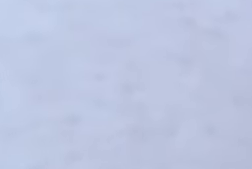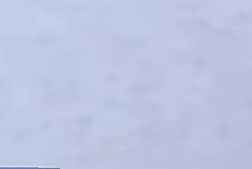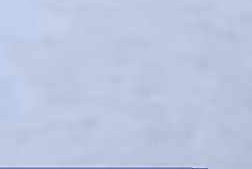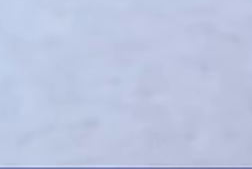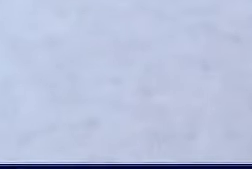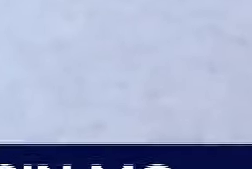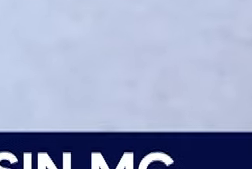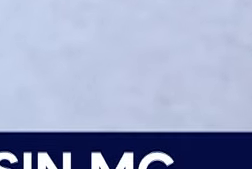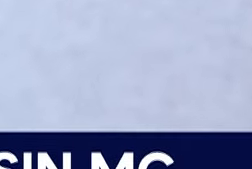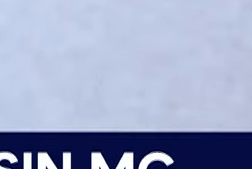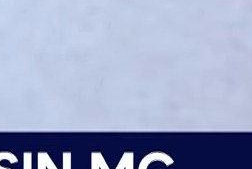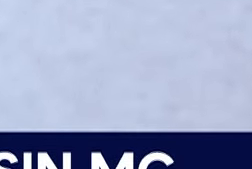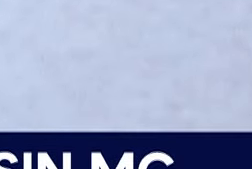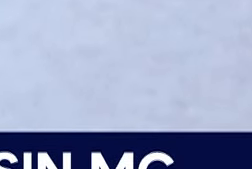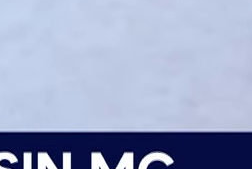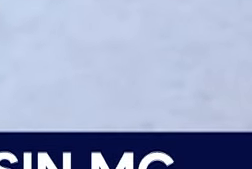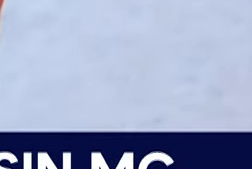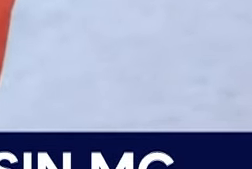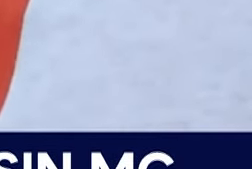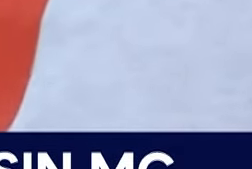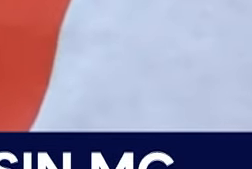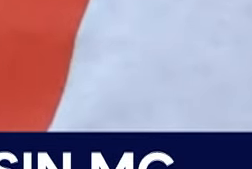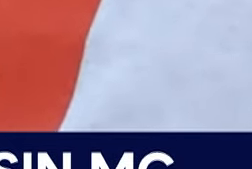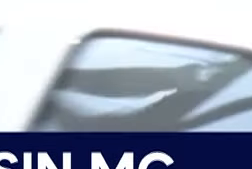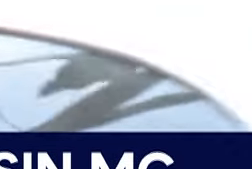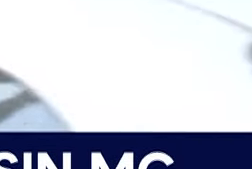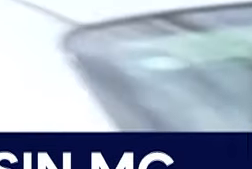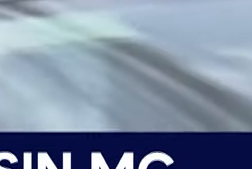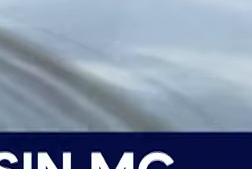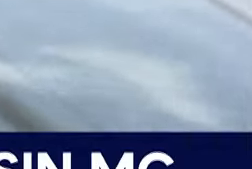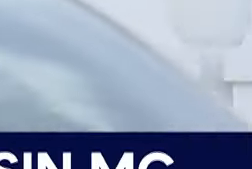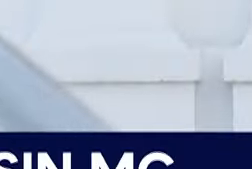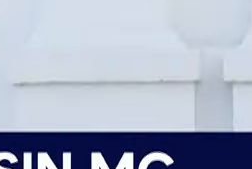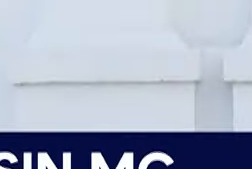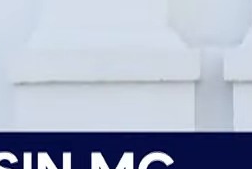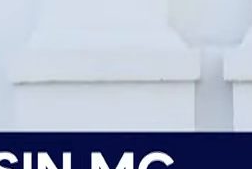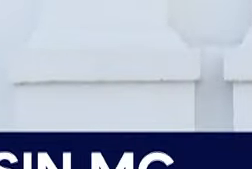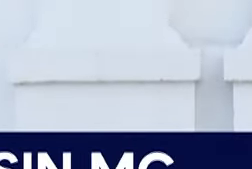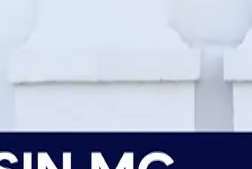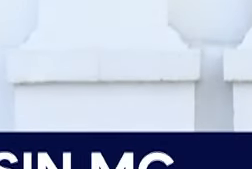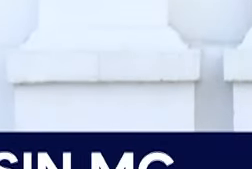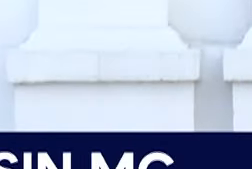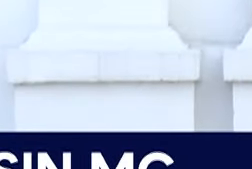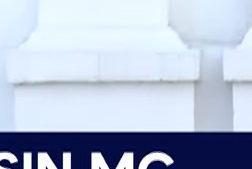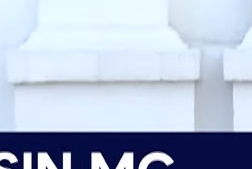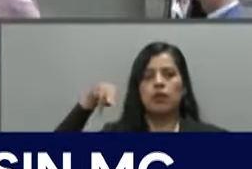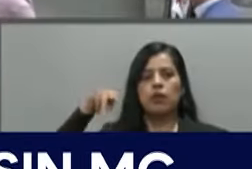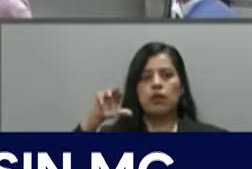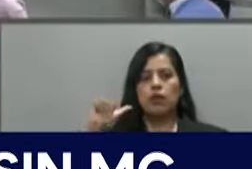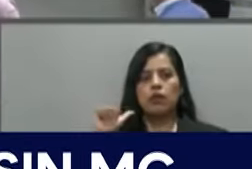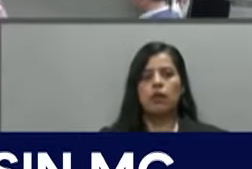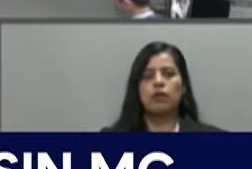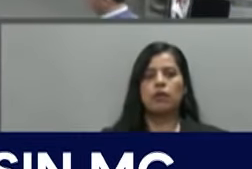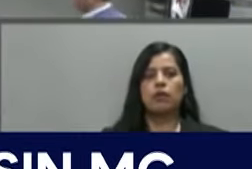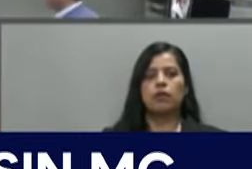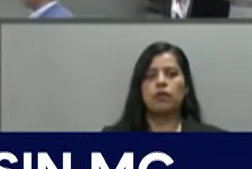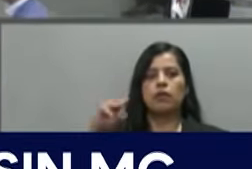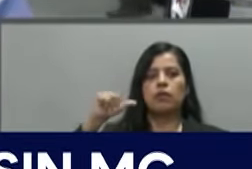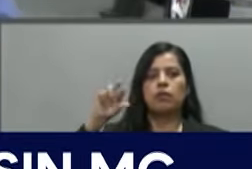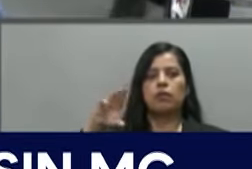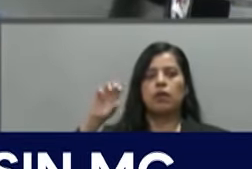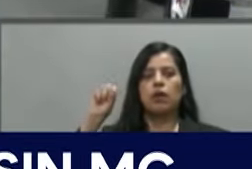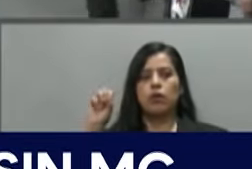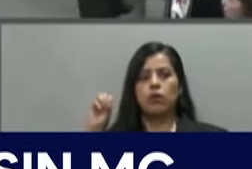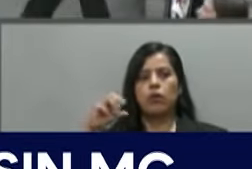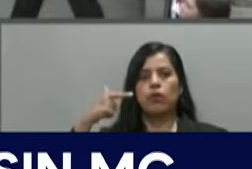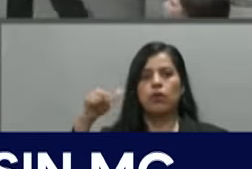que toda la bancada percibe la mitad del sueldo, lo que podría oscilar entre los 30.000 y los 50.000 pesos, dependiendo el caso por